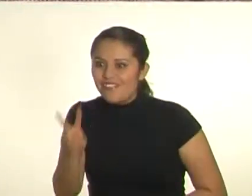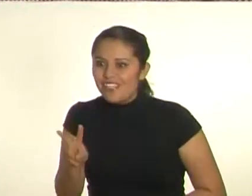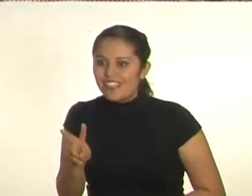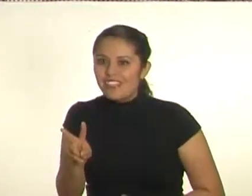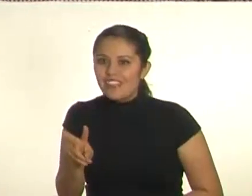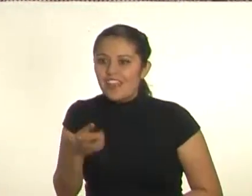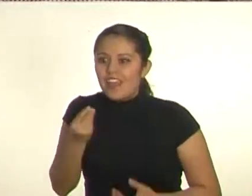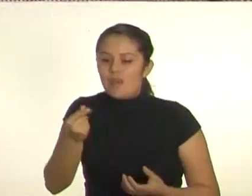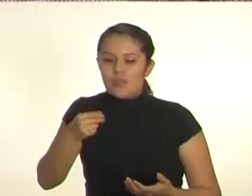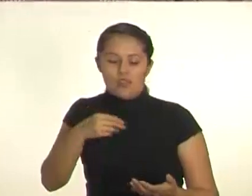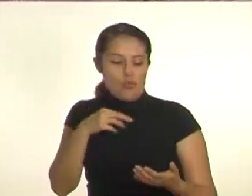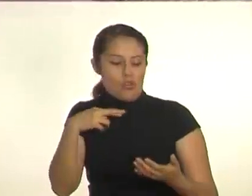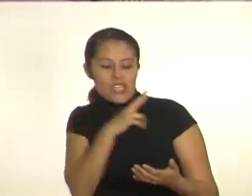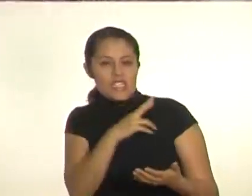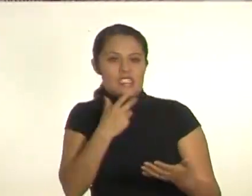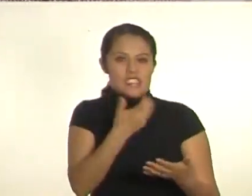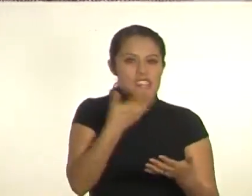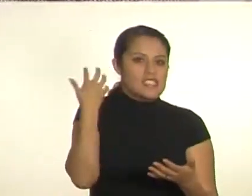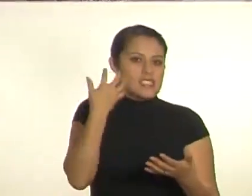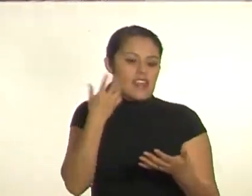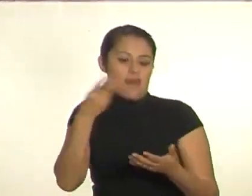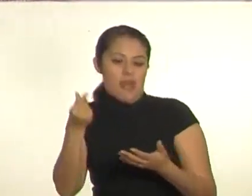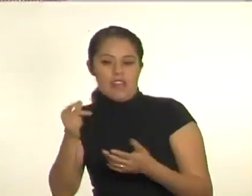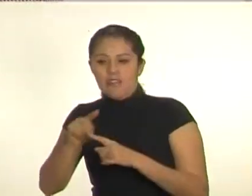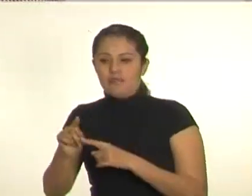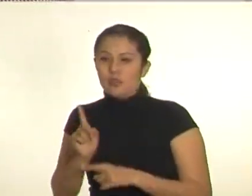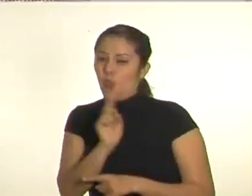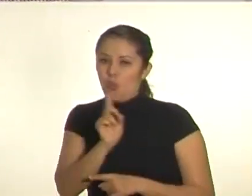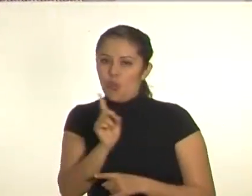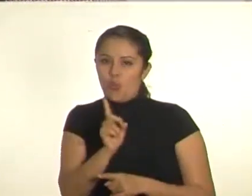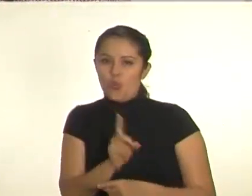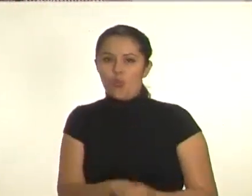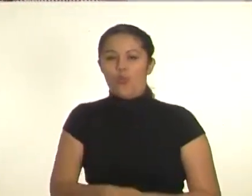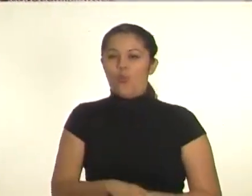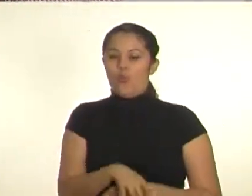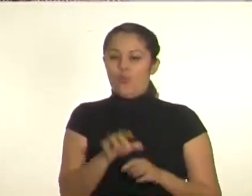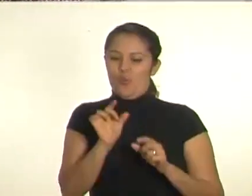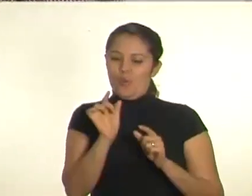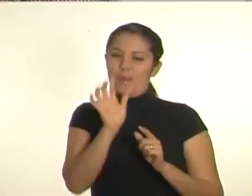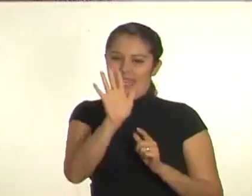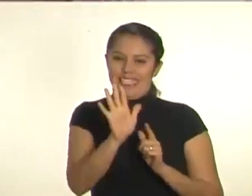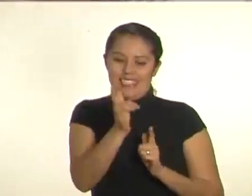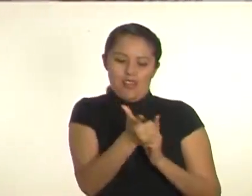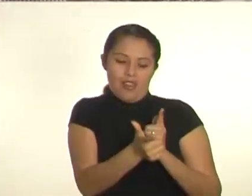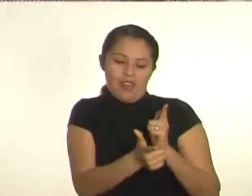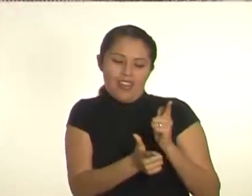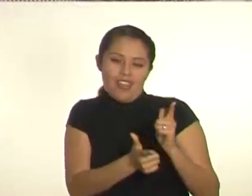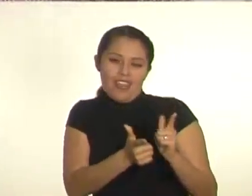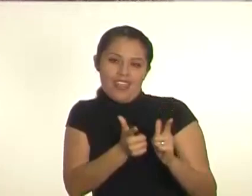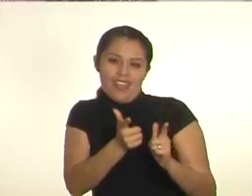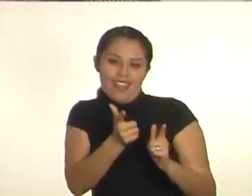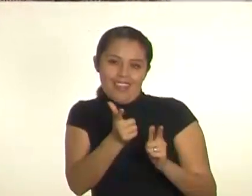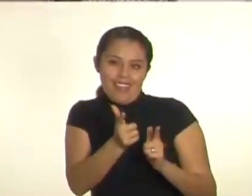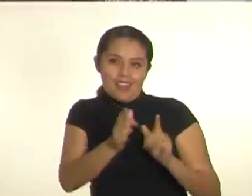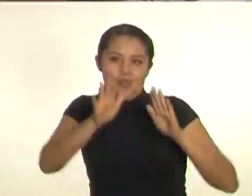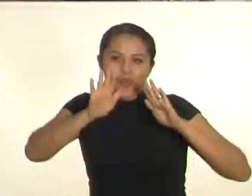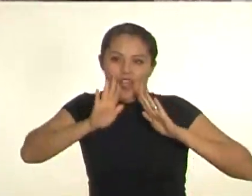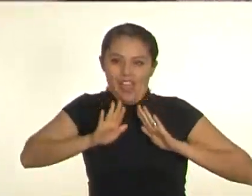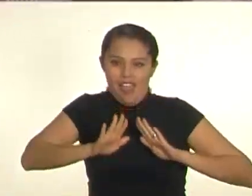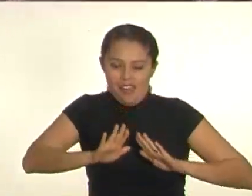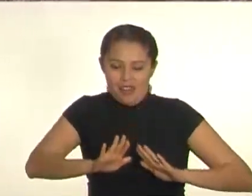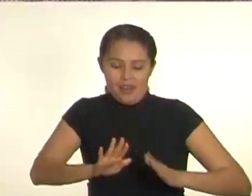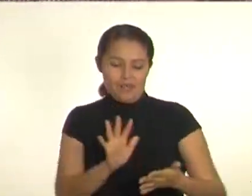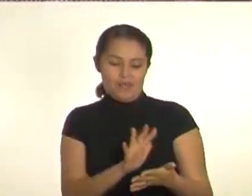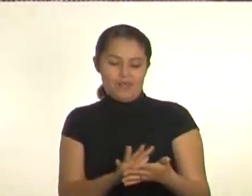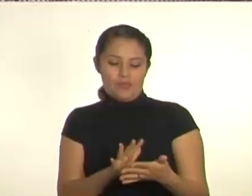diferencia? Bien. Estas comas son las que te dan la pausa para que tú